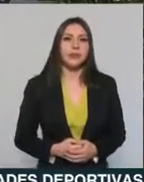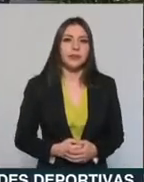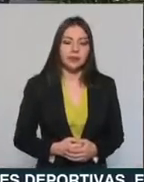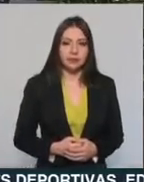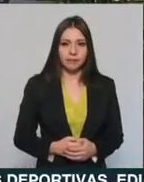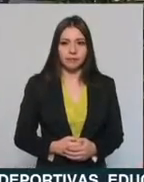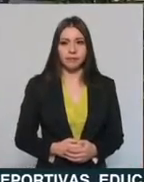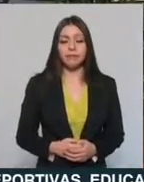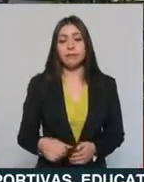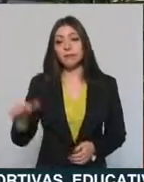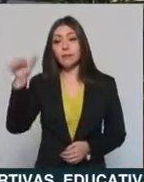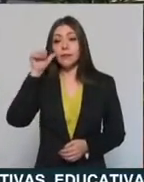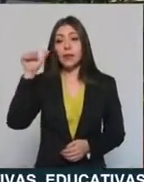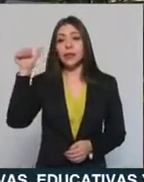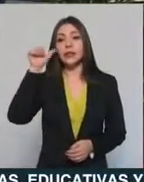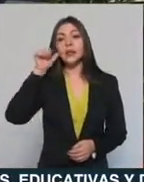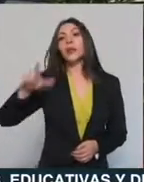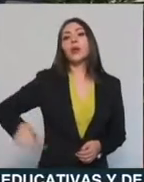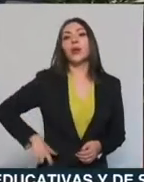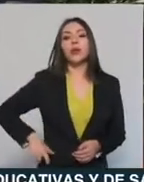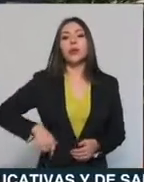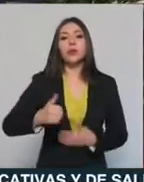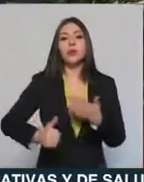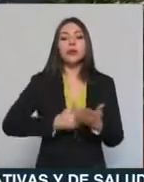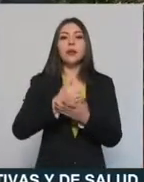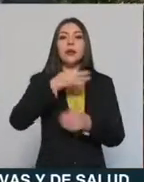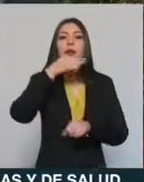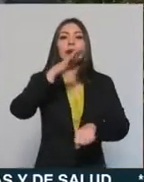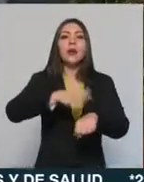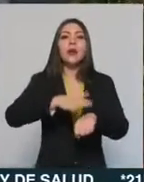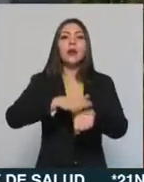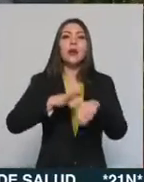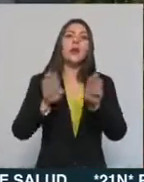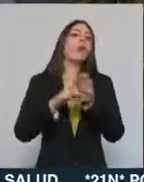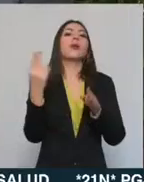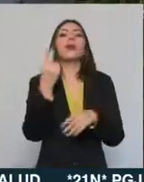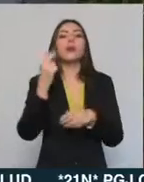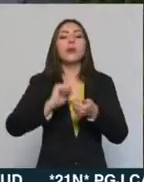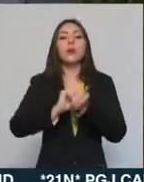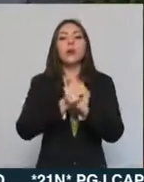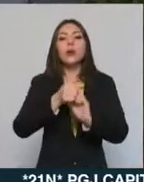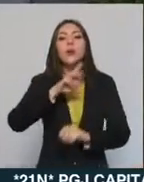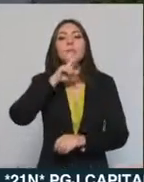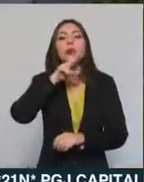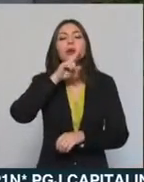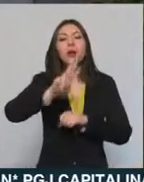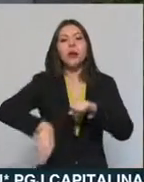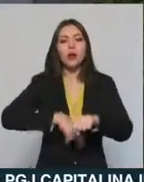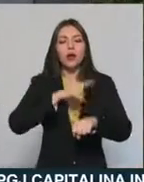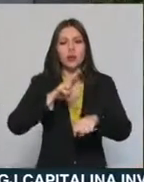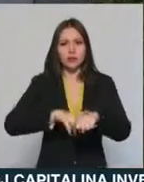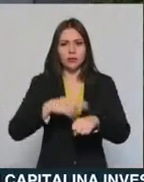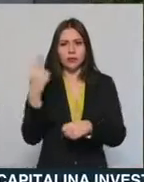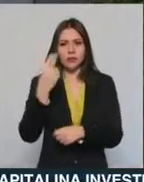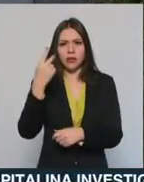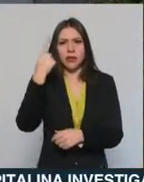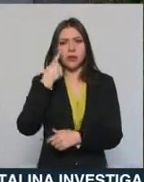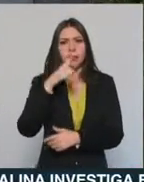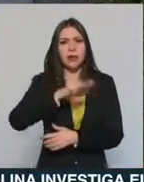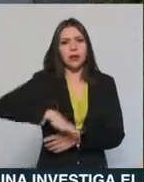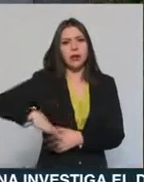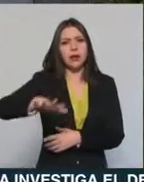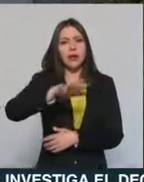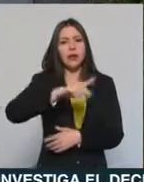Y el día de ayer, las autoridades capitalinas anunciaron las primeras medidas para mejorar el medio ambiente. Se trata de la reforestación de una buena parte de los